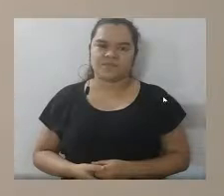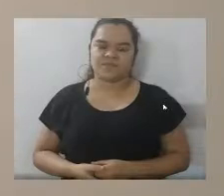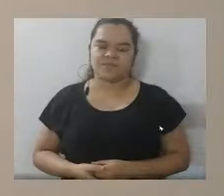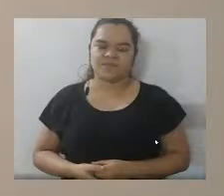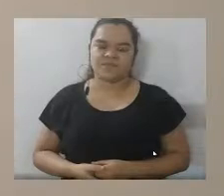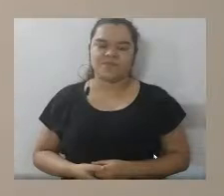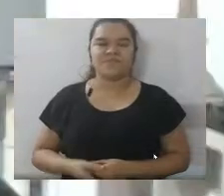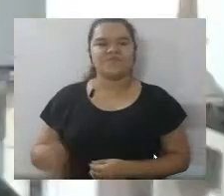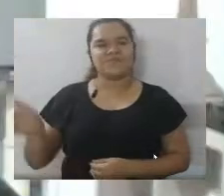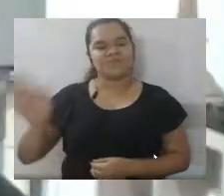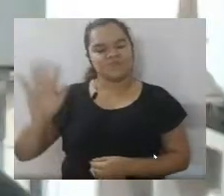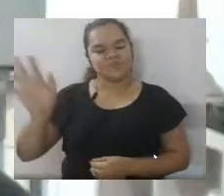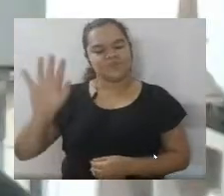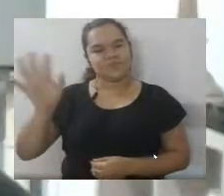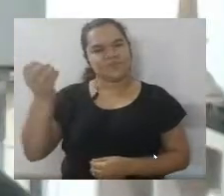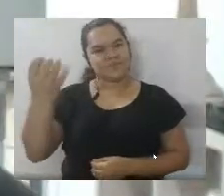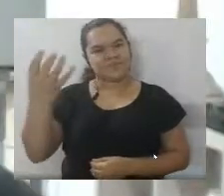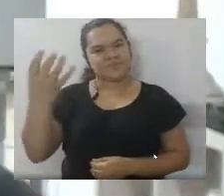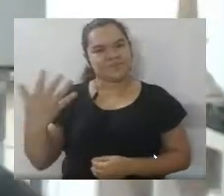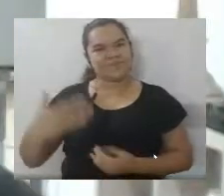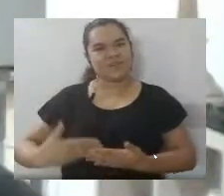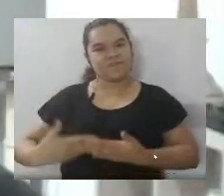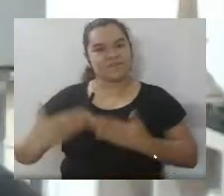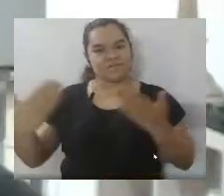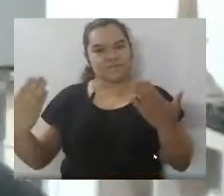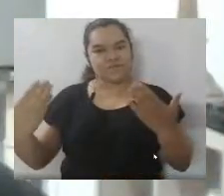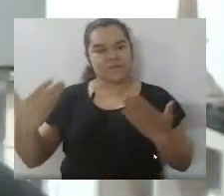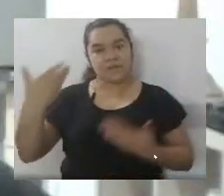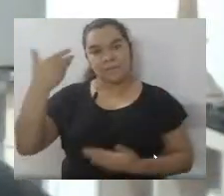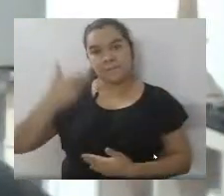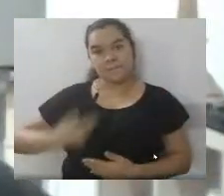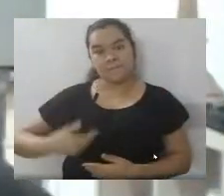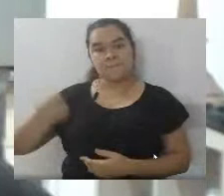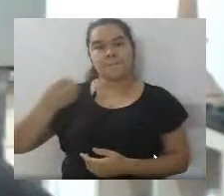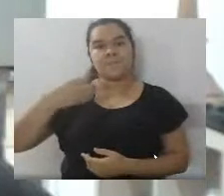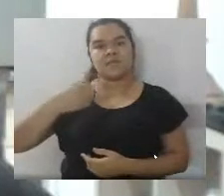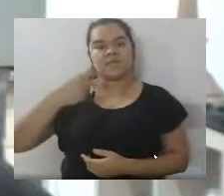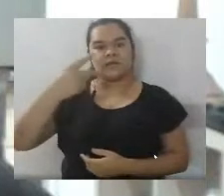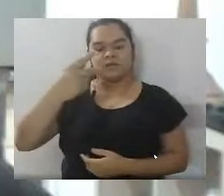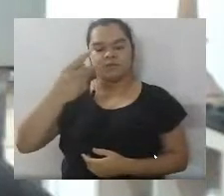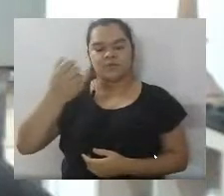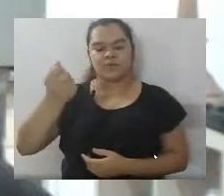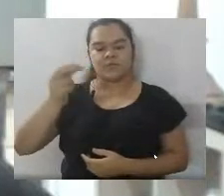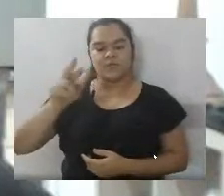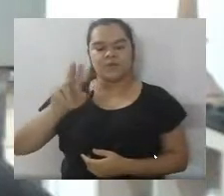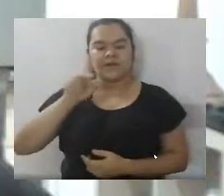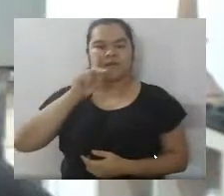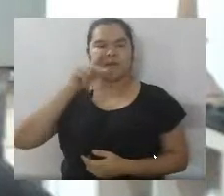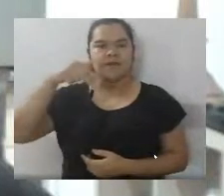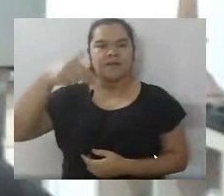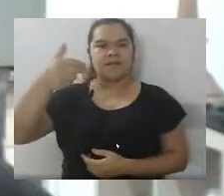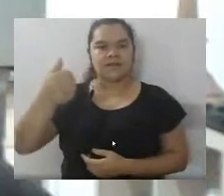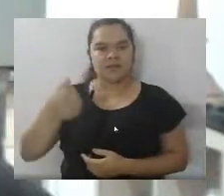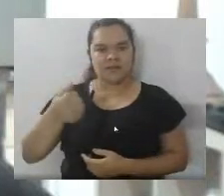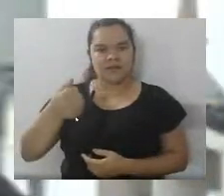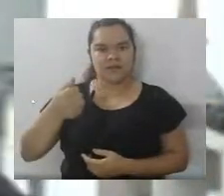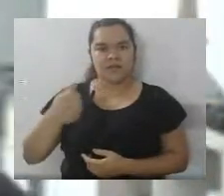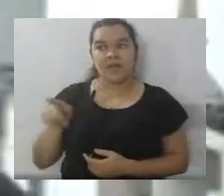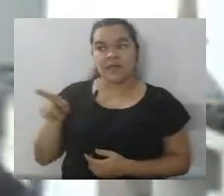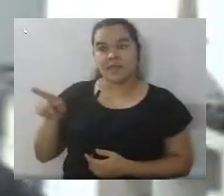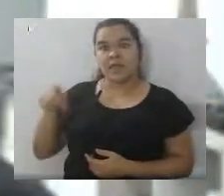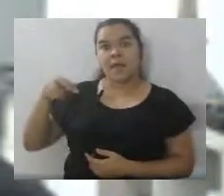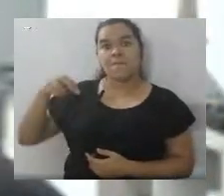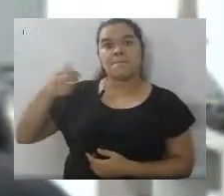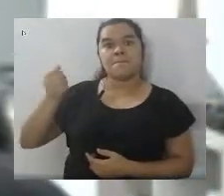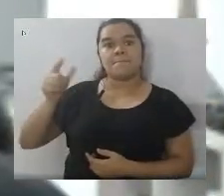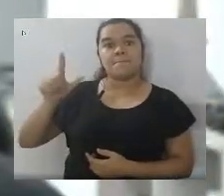¿Cómo están? Muy buenos días. Mi nombre es Karina González, al igual que Paloma, soy parte del equipo